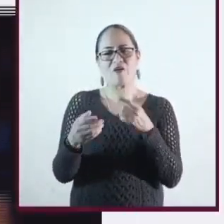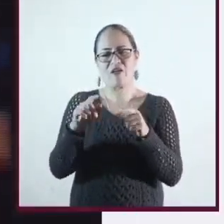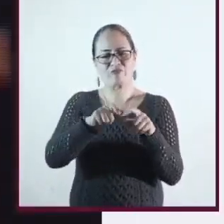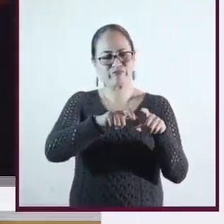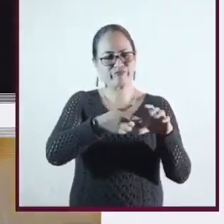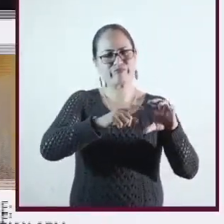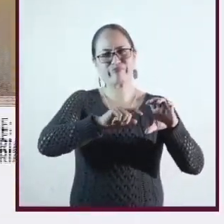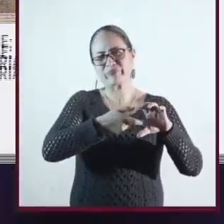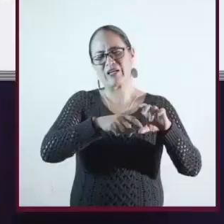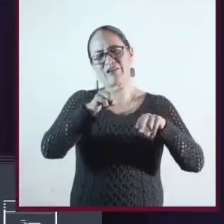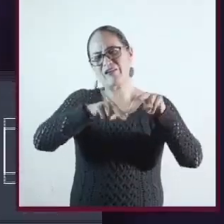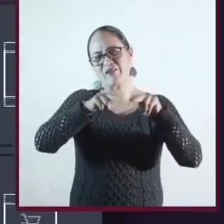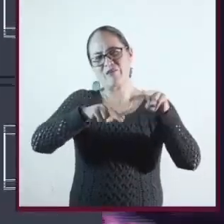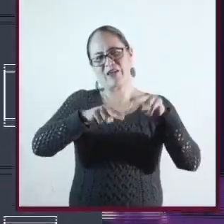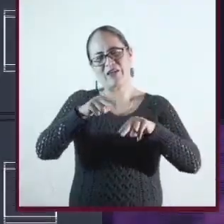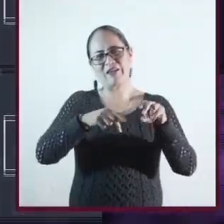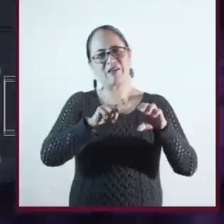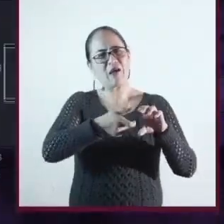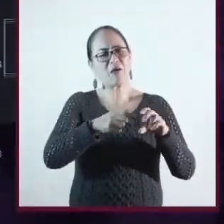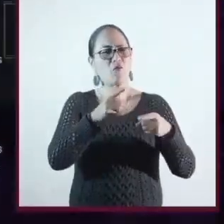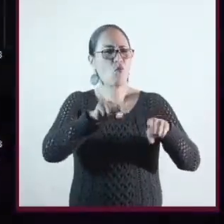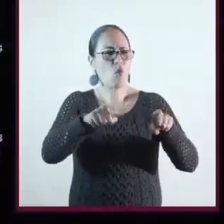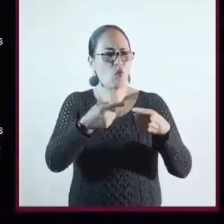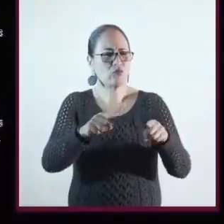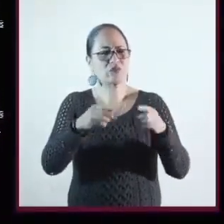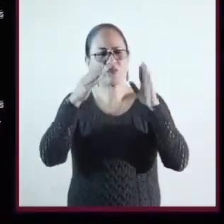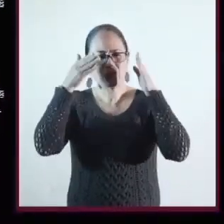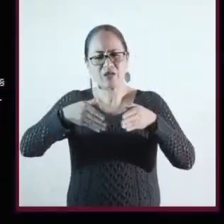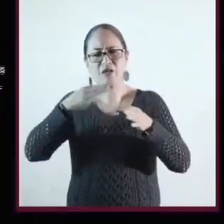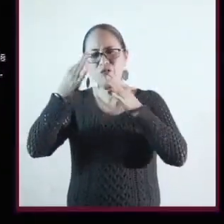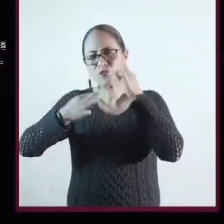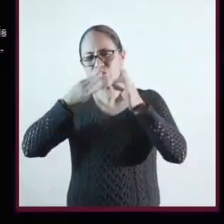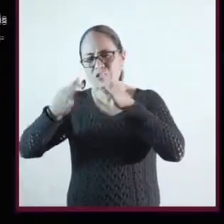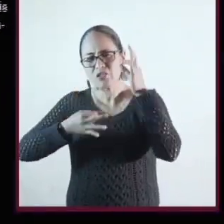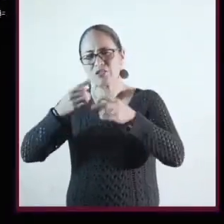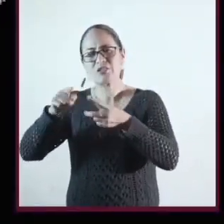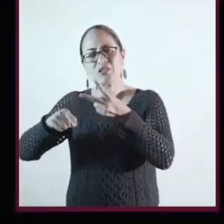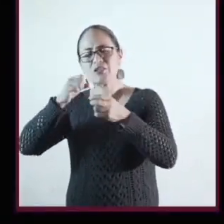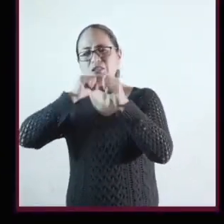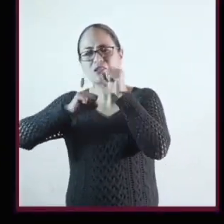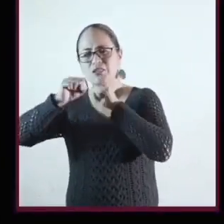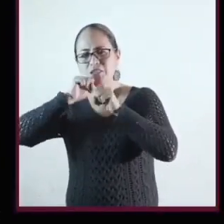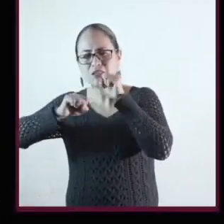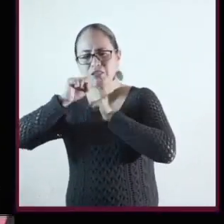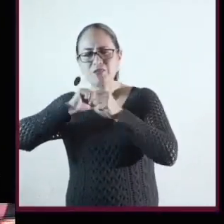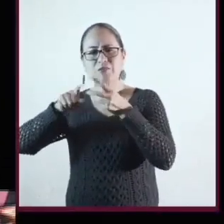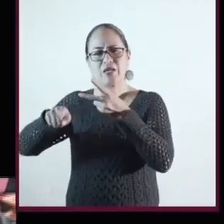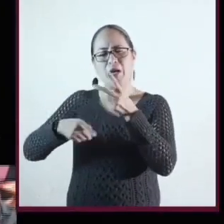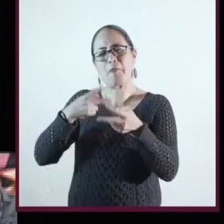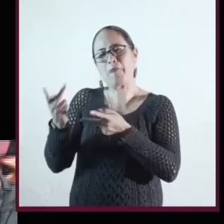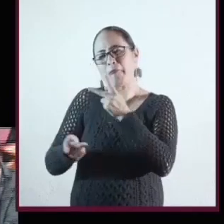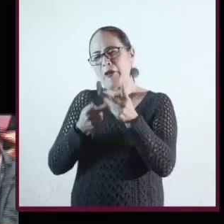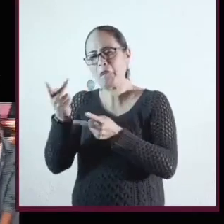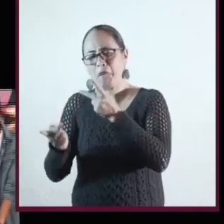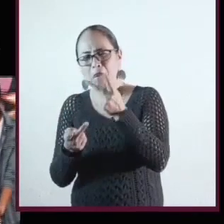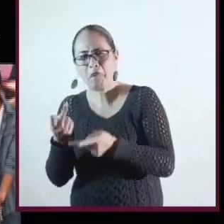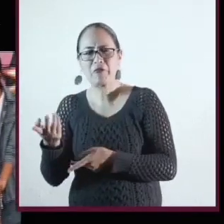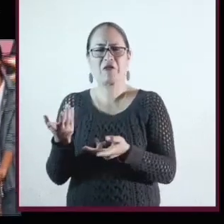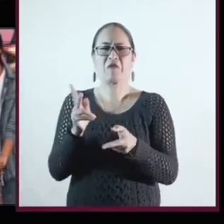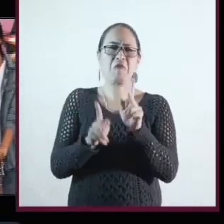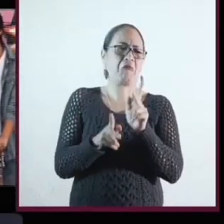de chismes, entrevistas, plática casual, de todo. Aun cuando los medios digitales avancen sobre los medios de